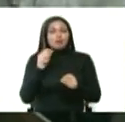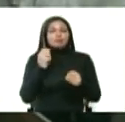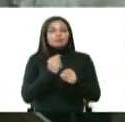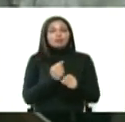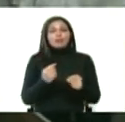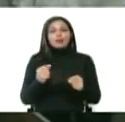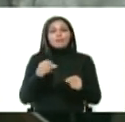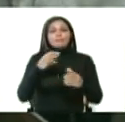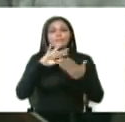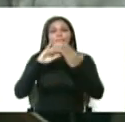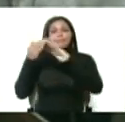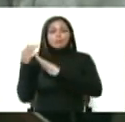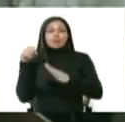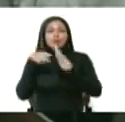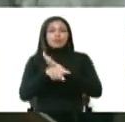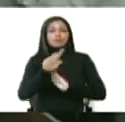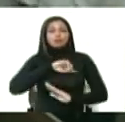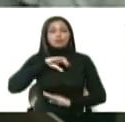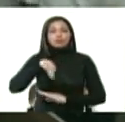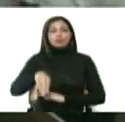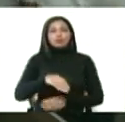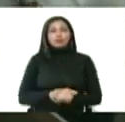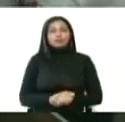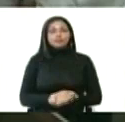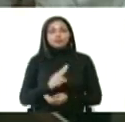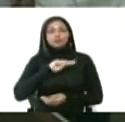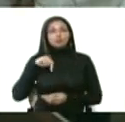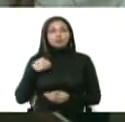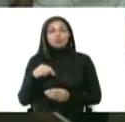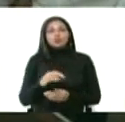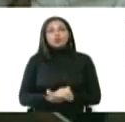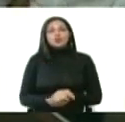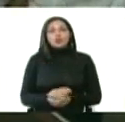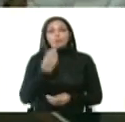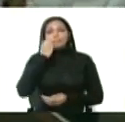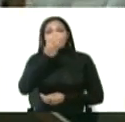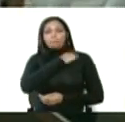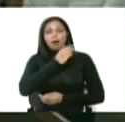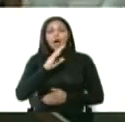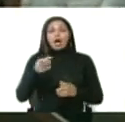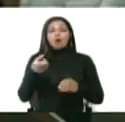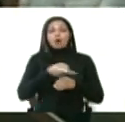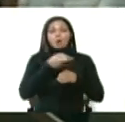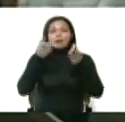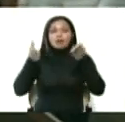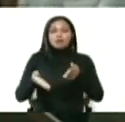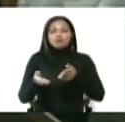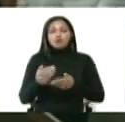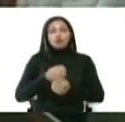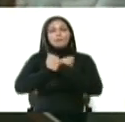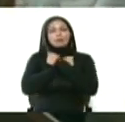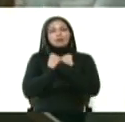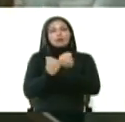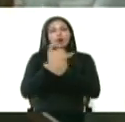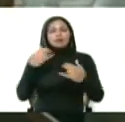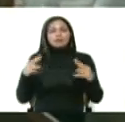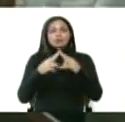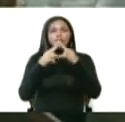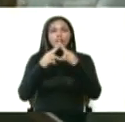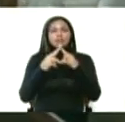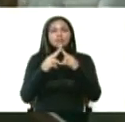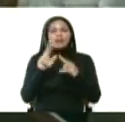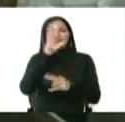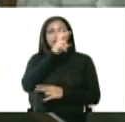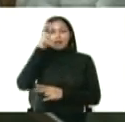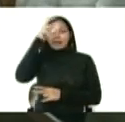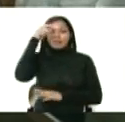de Barrio Adentro en nuestro estado. En nombre de nuestro general en jefe, Jorge Luis García Carneiro, quien le manda un abrazo y ahorita se encuentra en